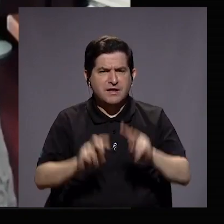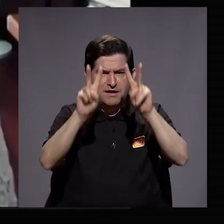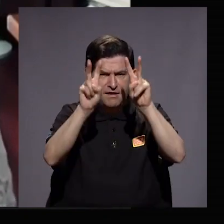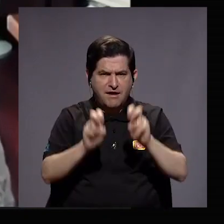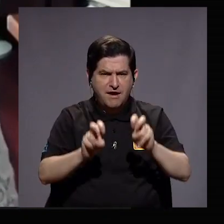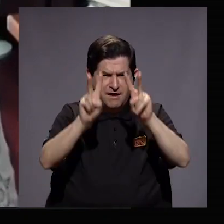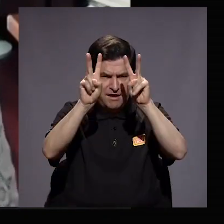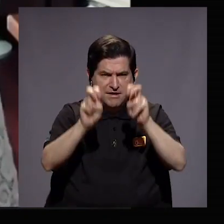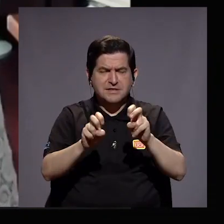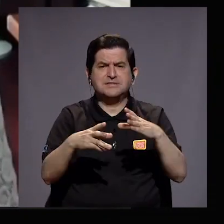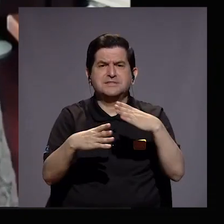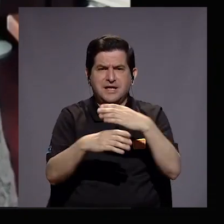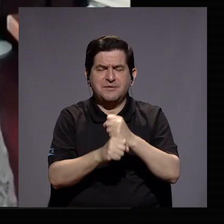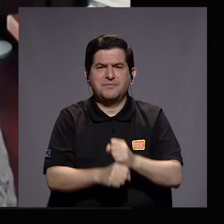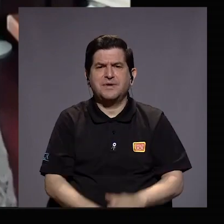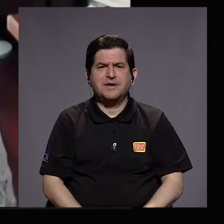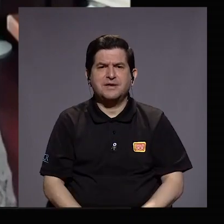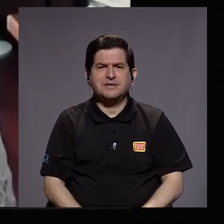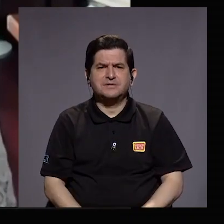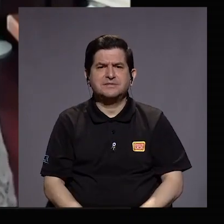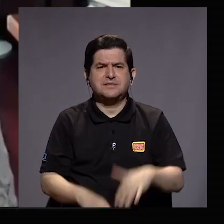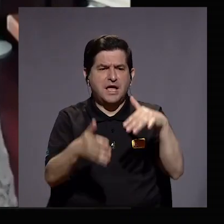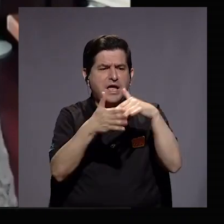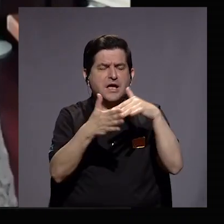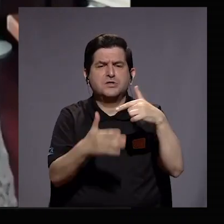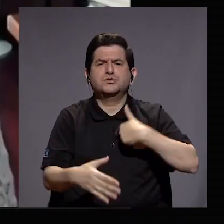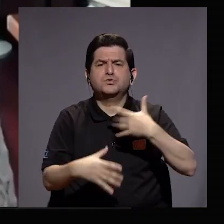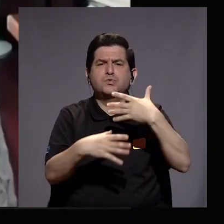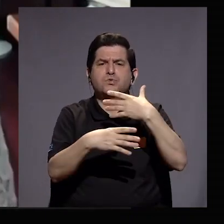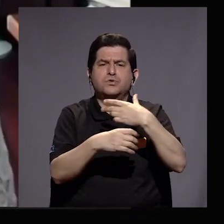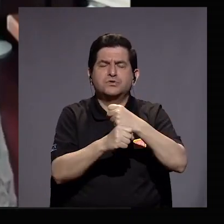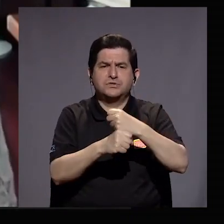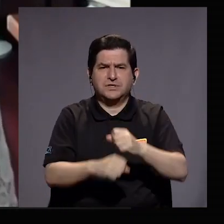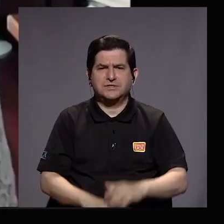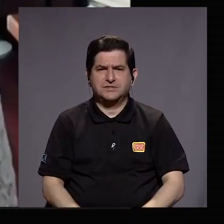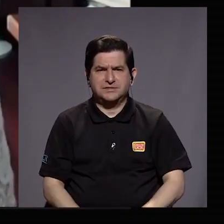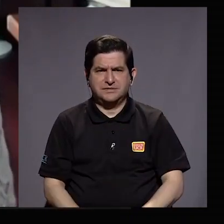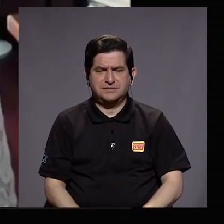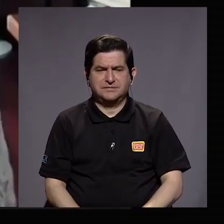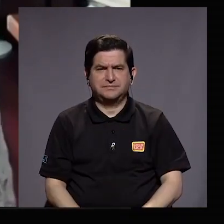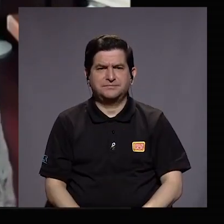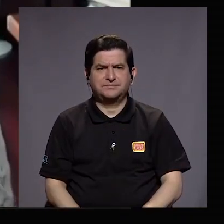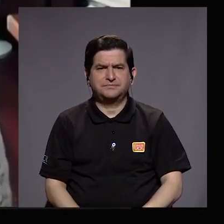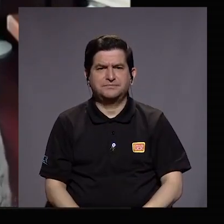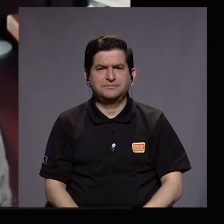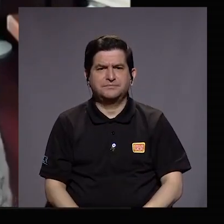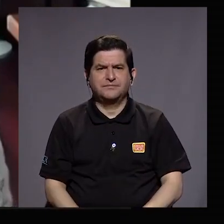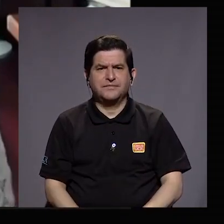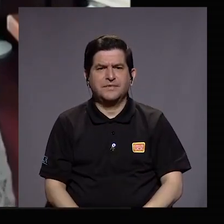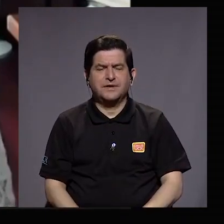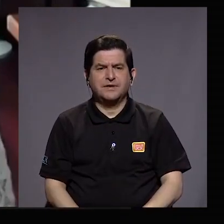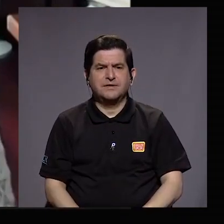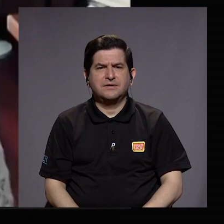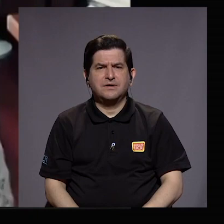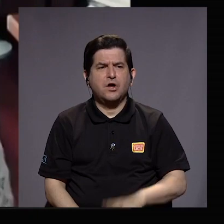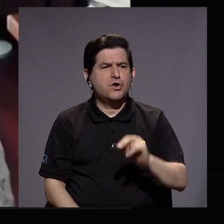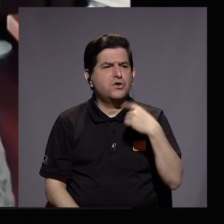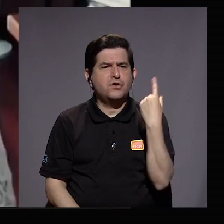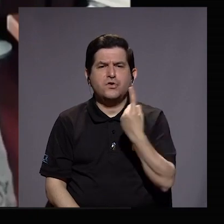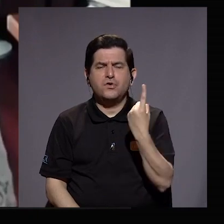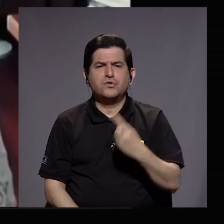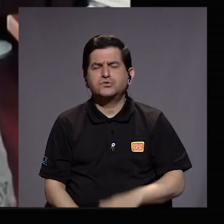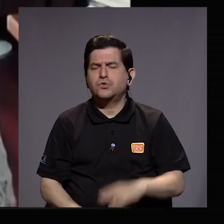los exámenes como tocaba hacer en los estudios que hice para quedar bien. No quedar bien por